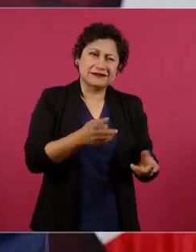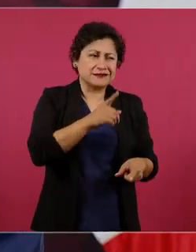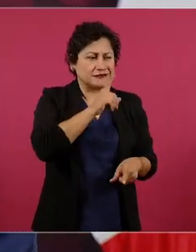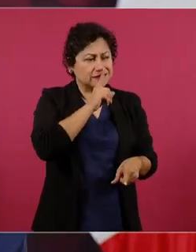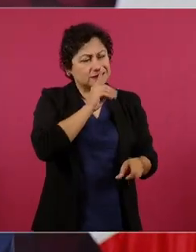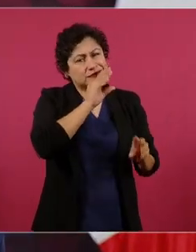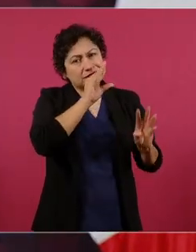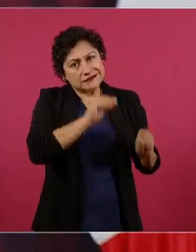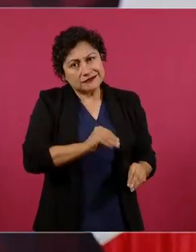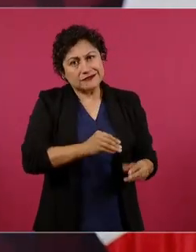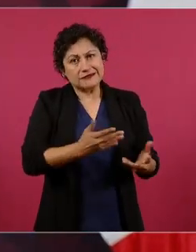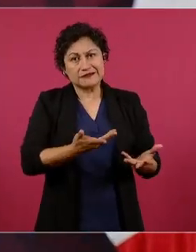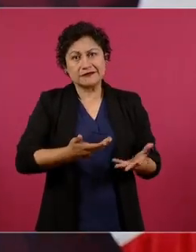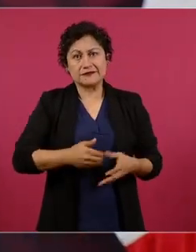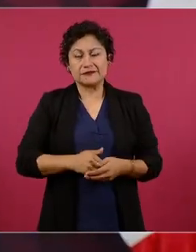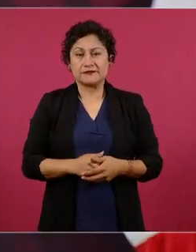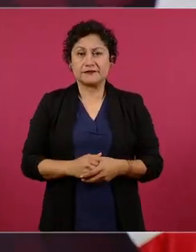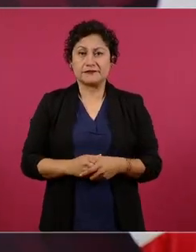cállate,